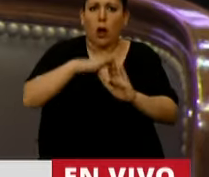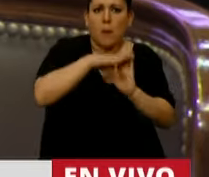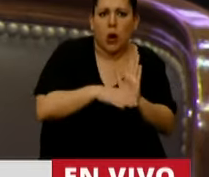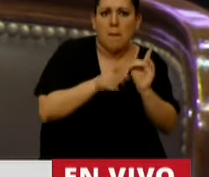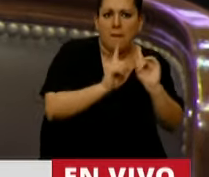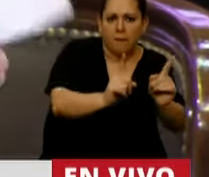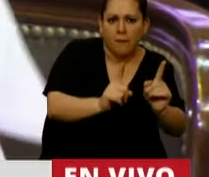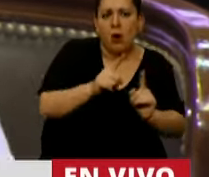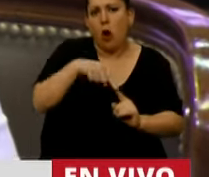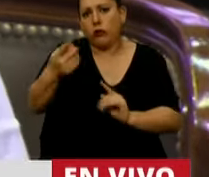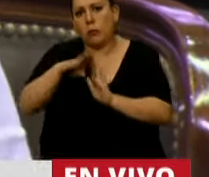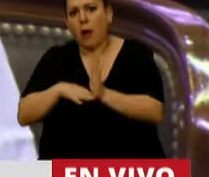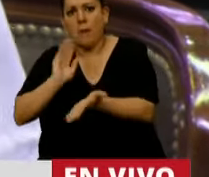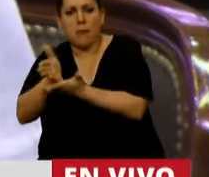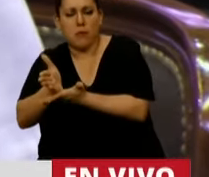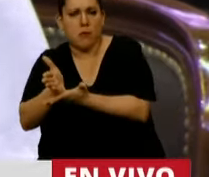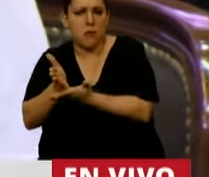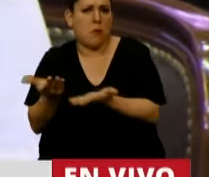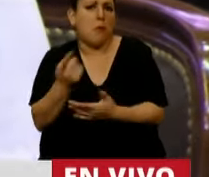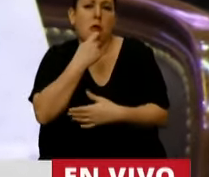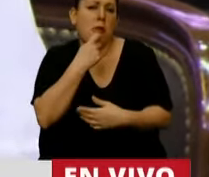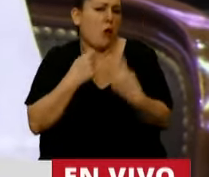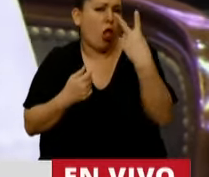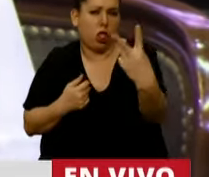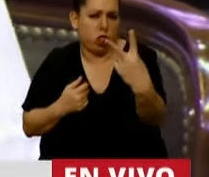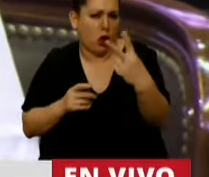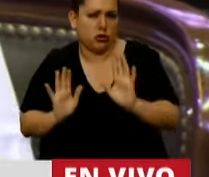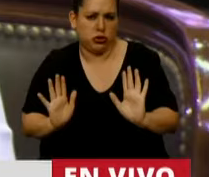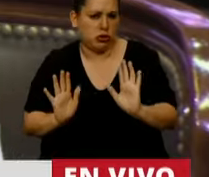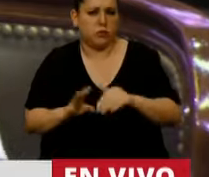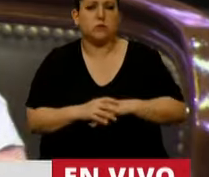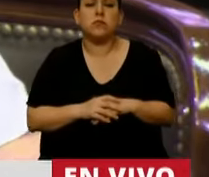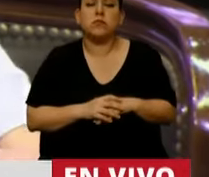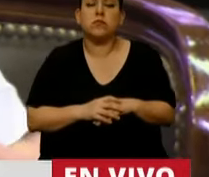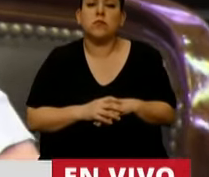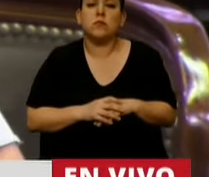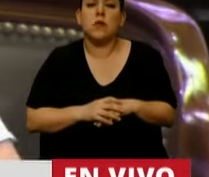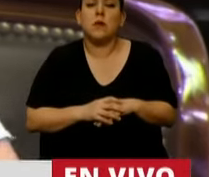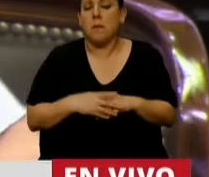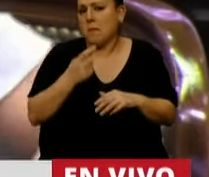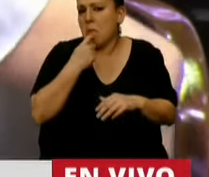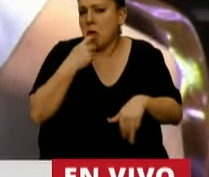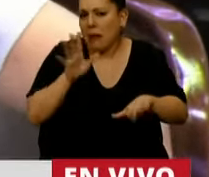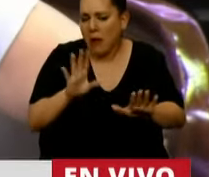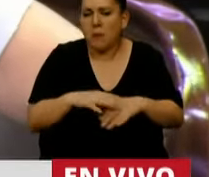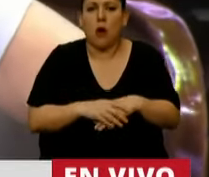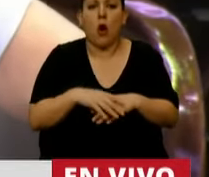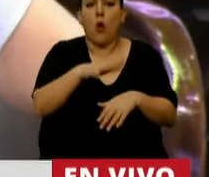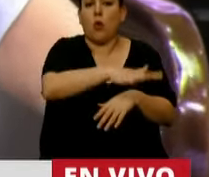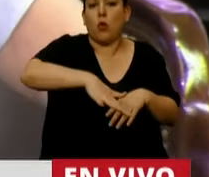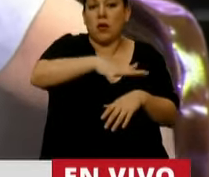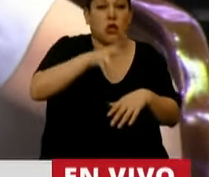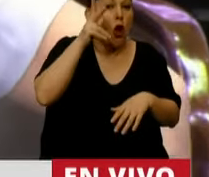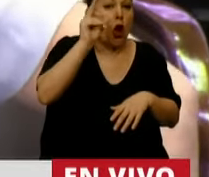a qué programa penalizamos. 2 ejemplos simples de las asimetrías que se nos pasan. Miren, jurisdicción 80,